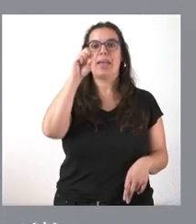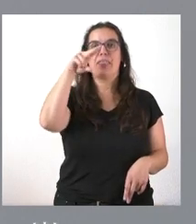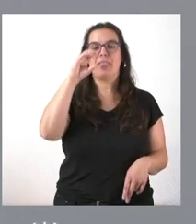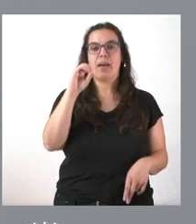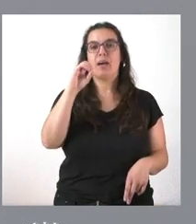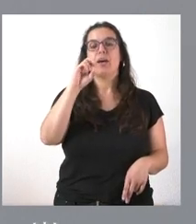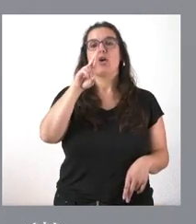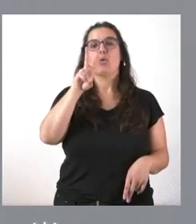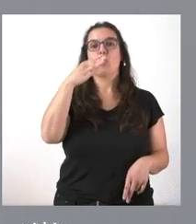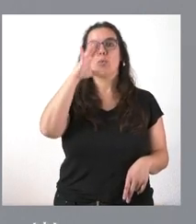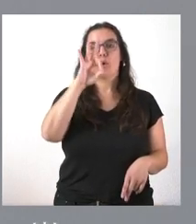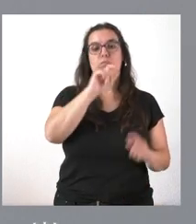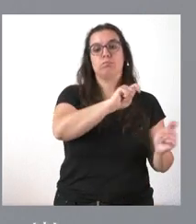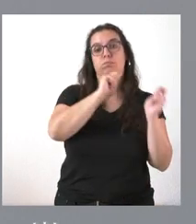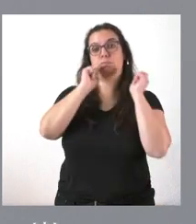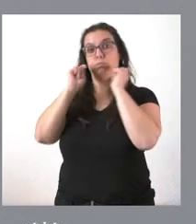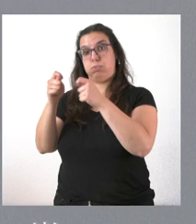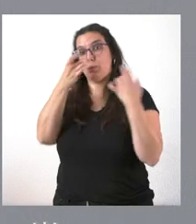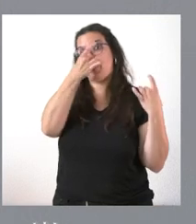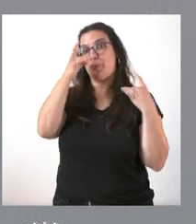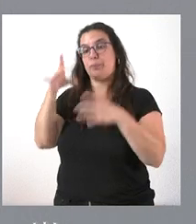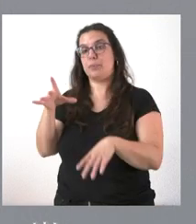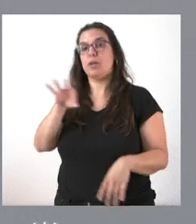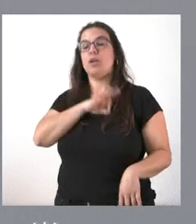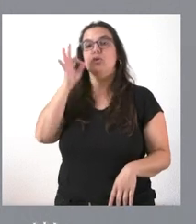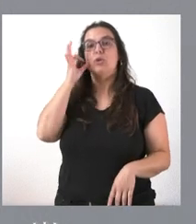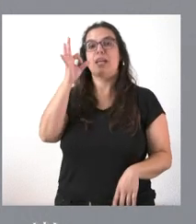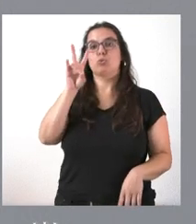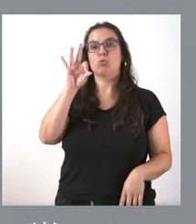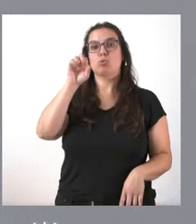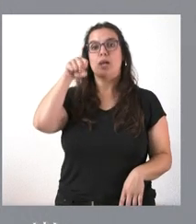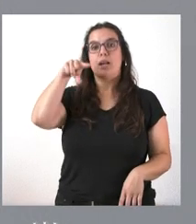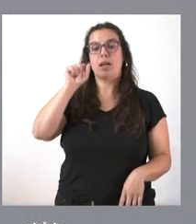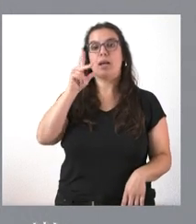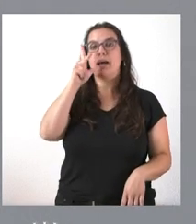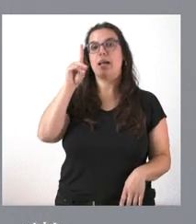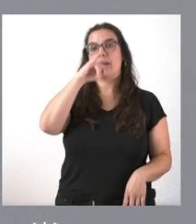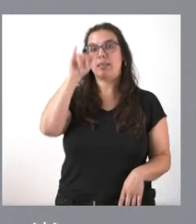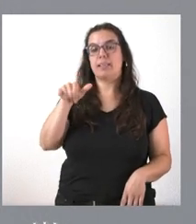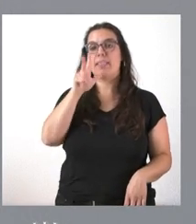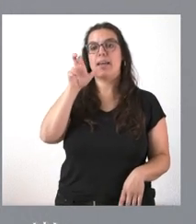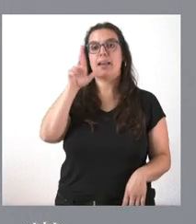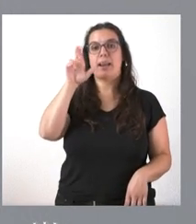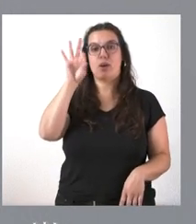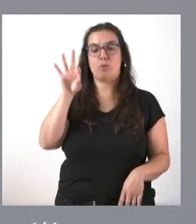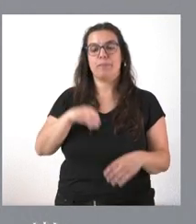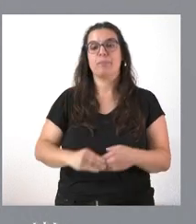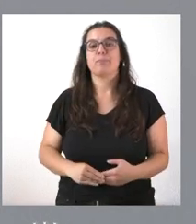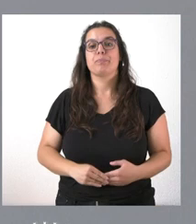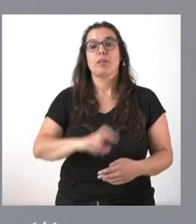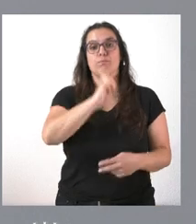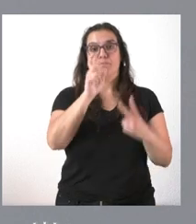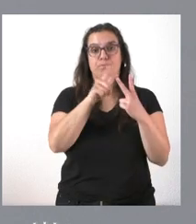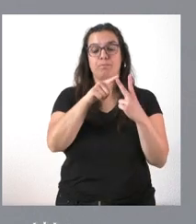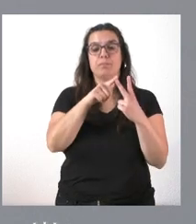se nombra para esa responsabilidad a doña Susana Hernández herrero y para la